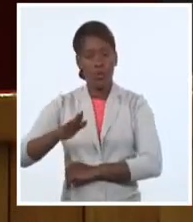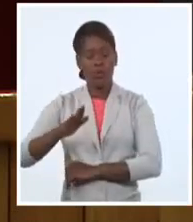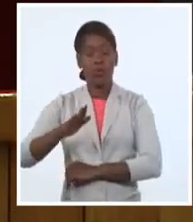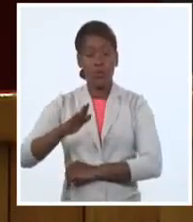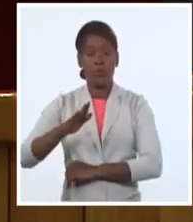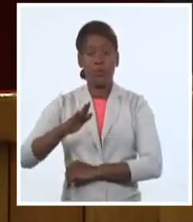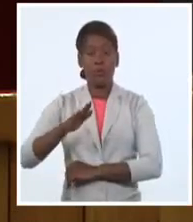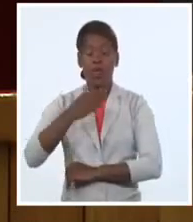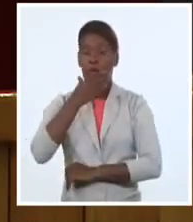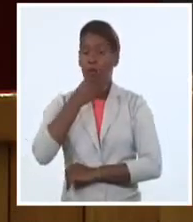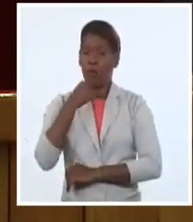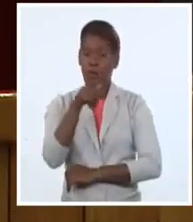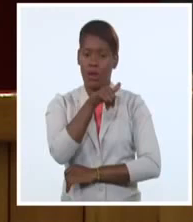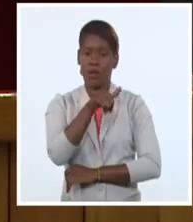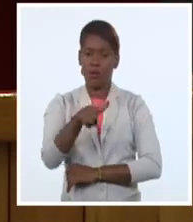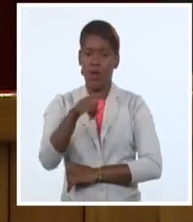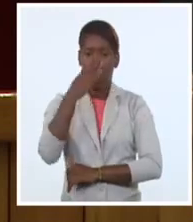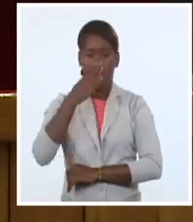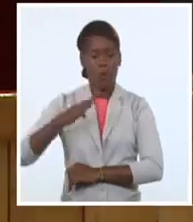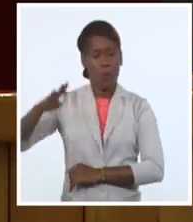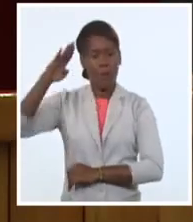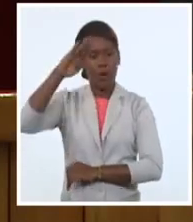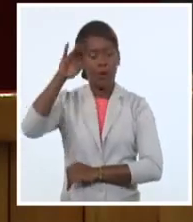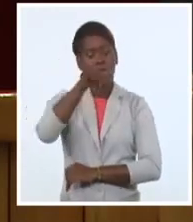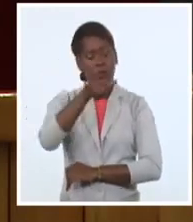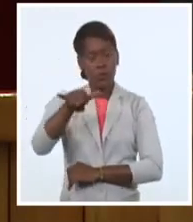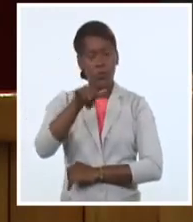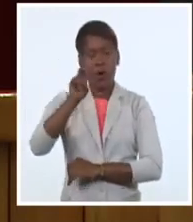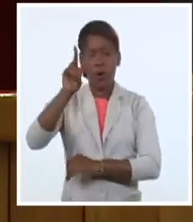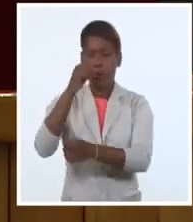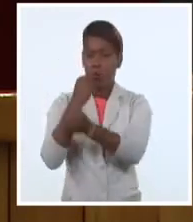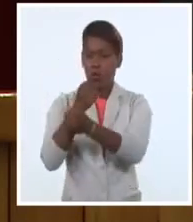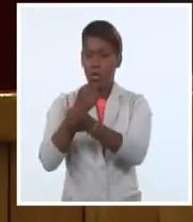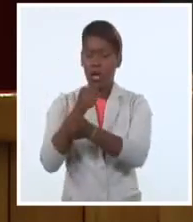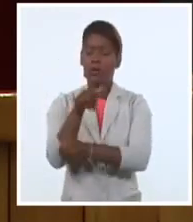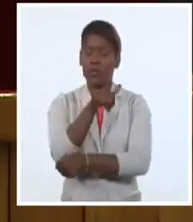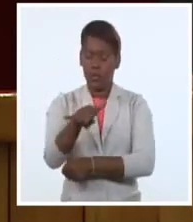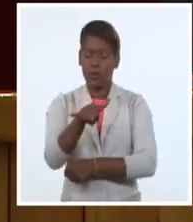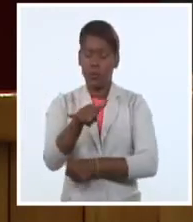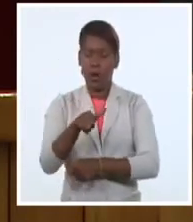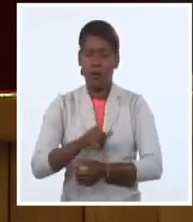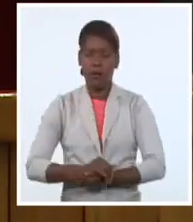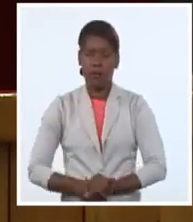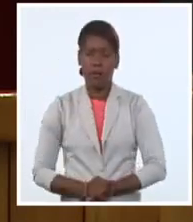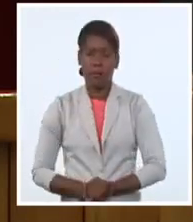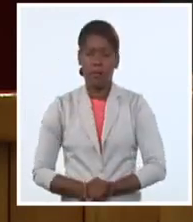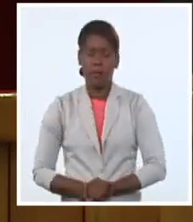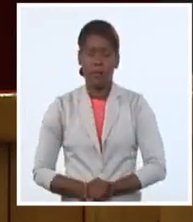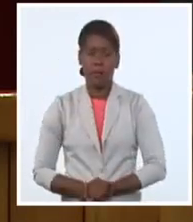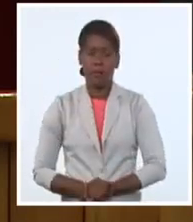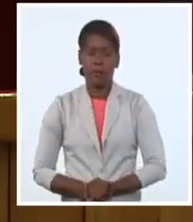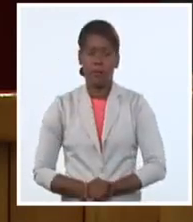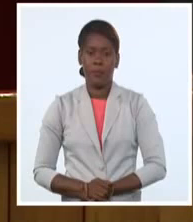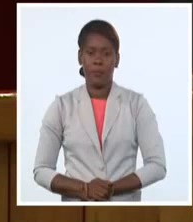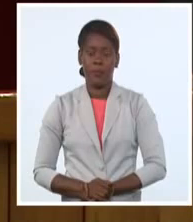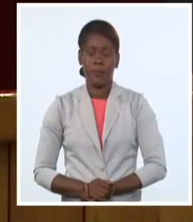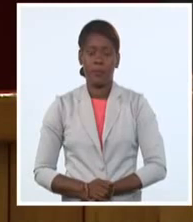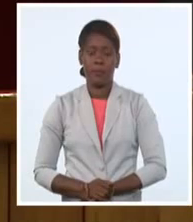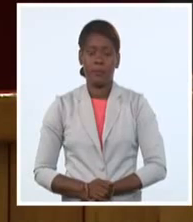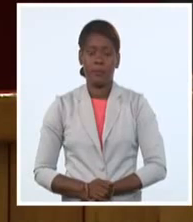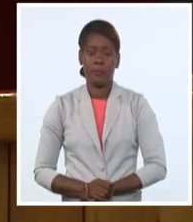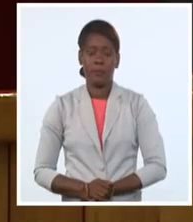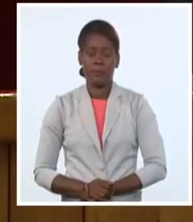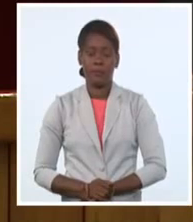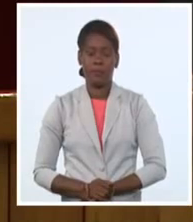adolescentes, jóvenes, adultos mayores y personas en situación de vulnerabilidad. Estos son